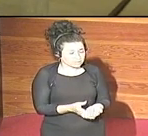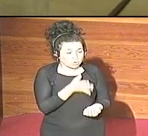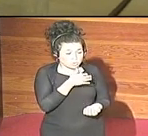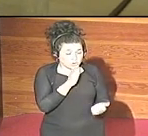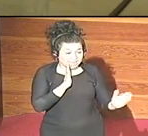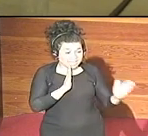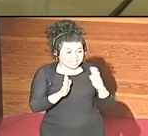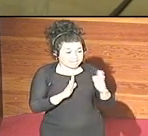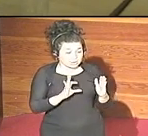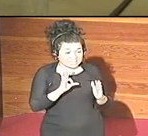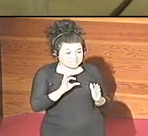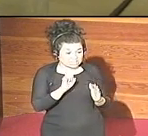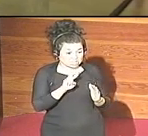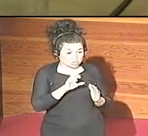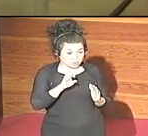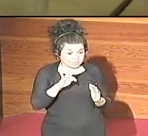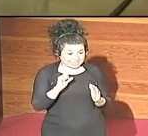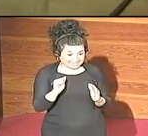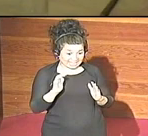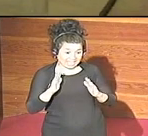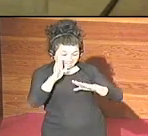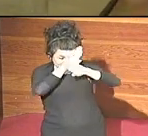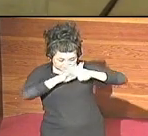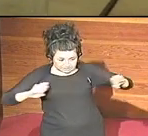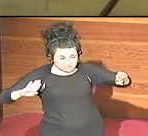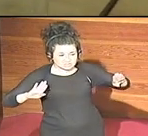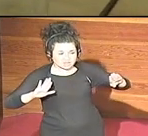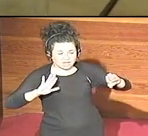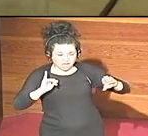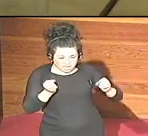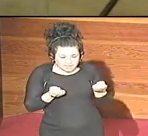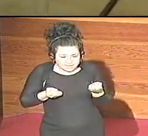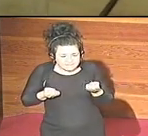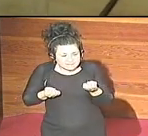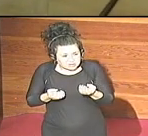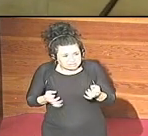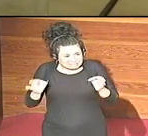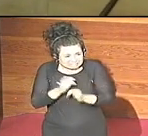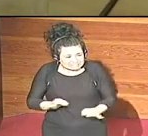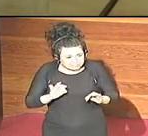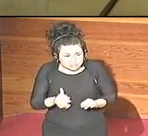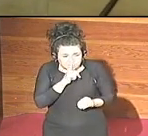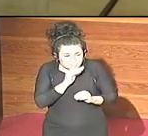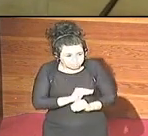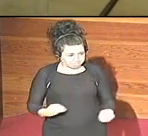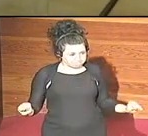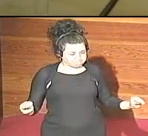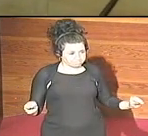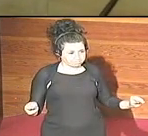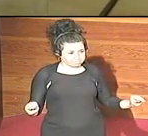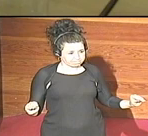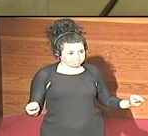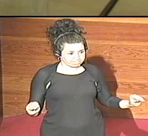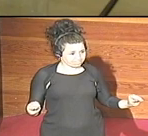época soviética de Afganistán, había una desinformación total, pero era el silencio.